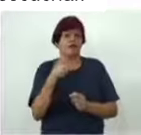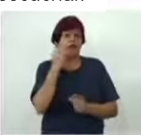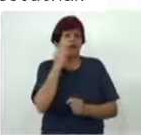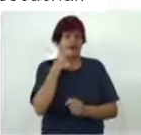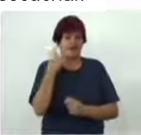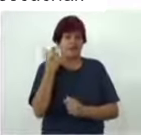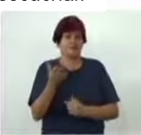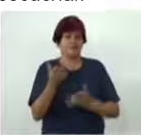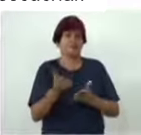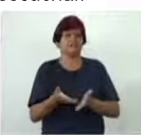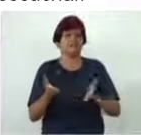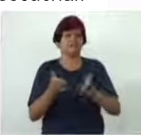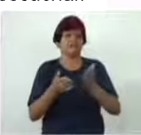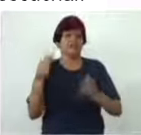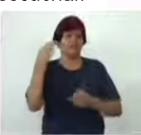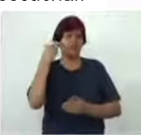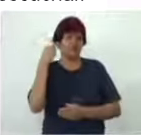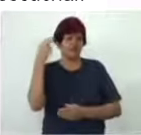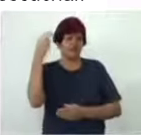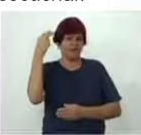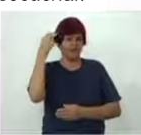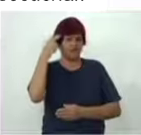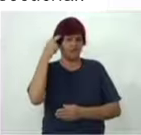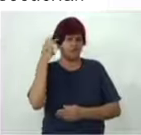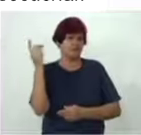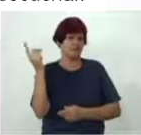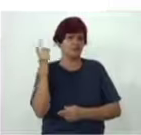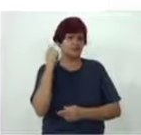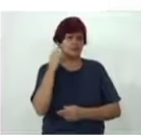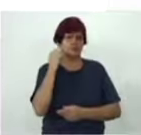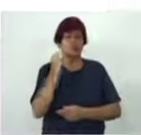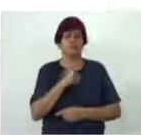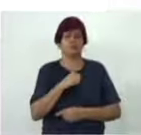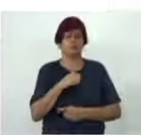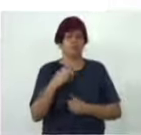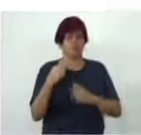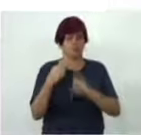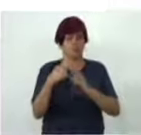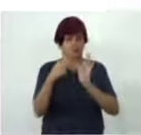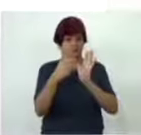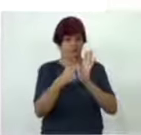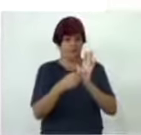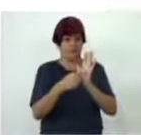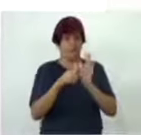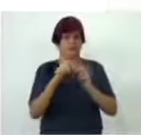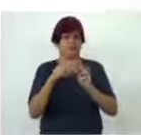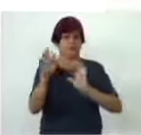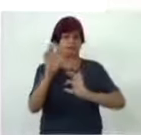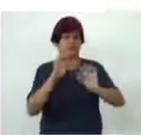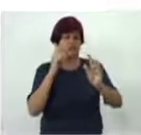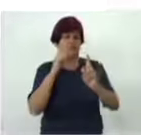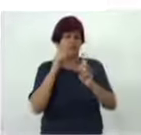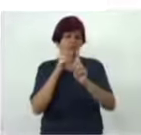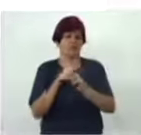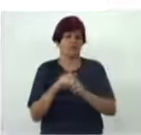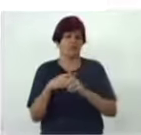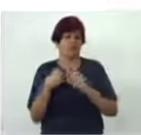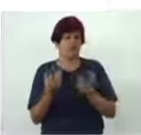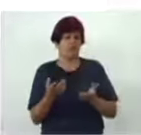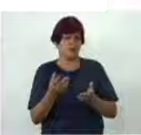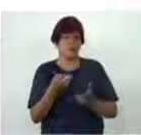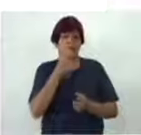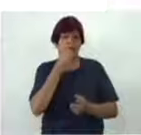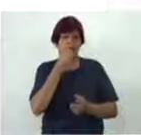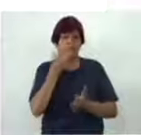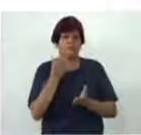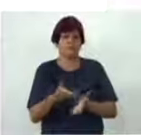de desarrollar la habilidad de escuchar. Otro elemento por lo que seleccioné este objetivo está porque han